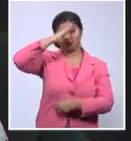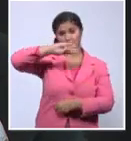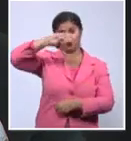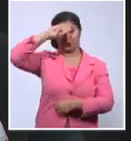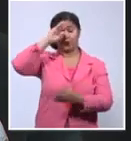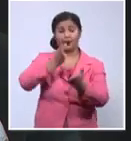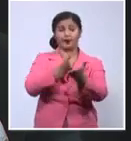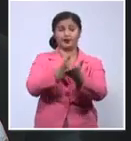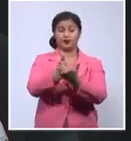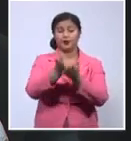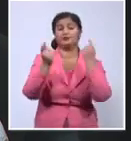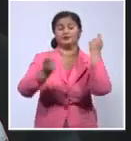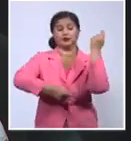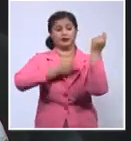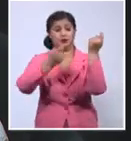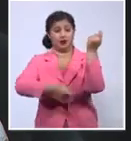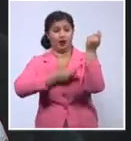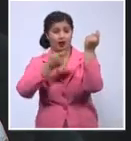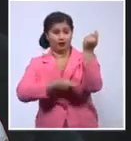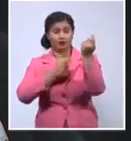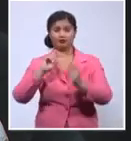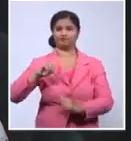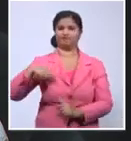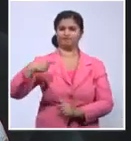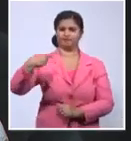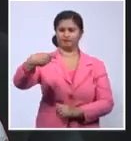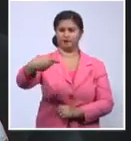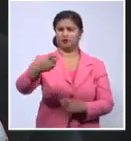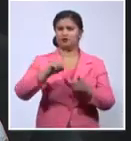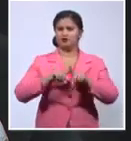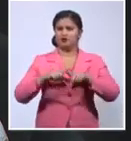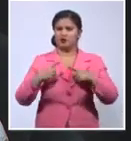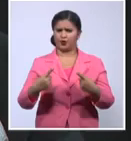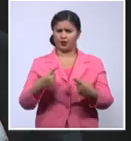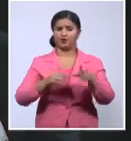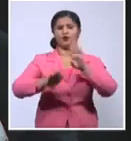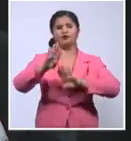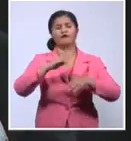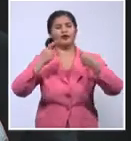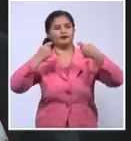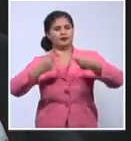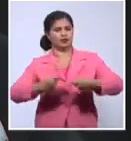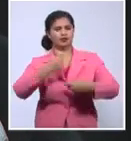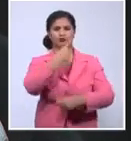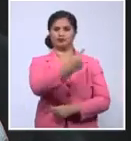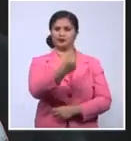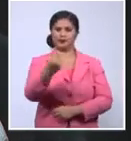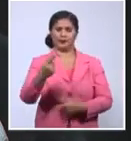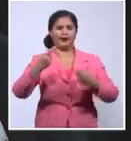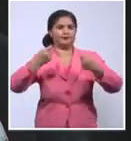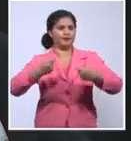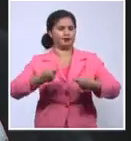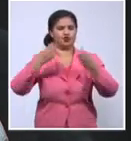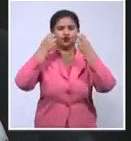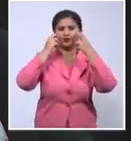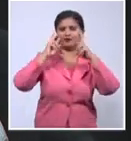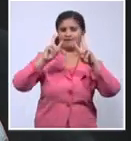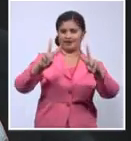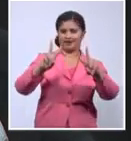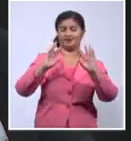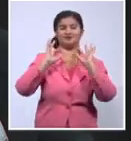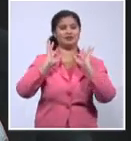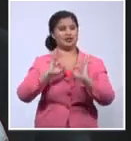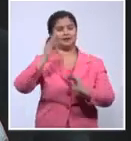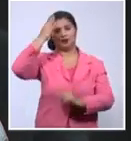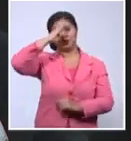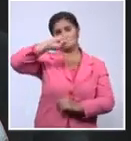la dignificación del hombre, por el derecho sagrado a la vida, junto al recuento del camino andado, se